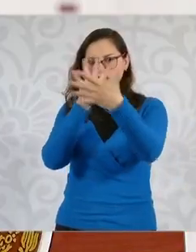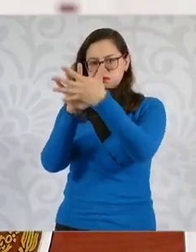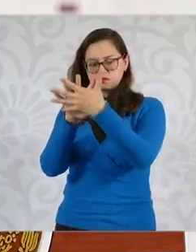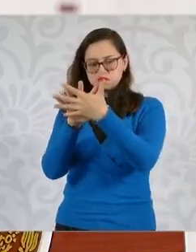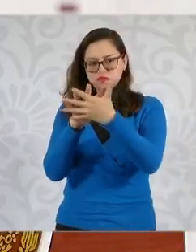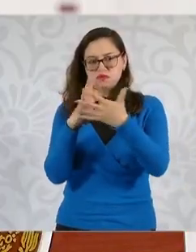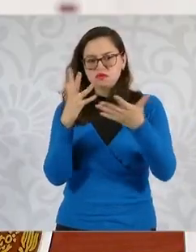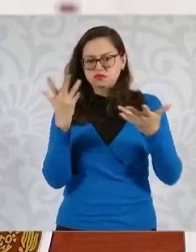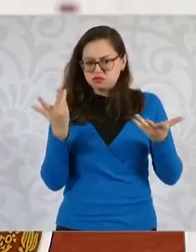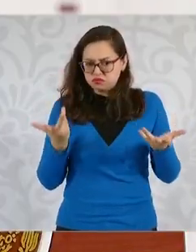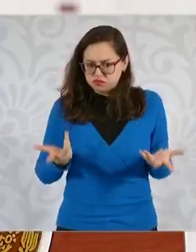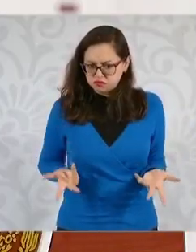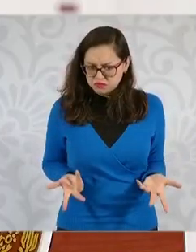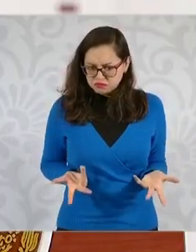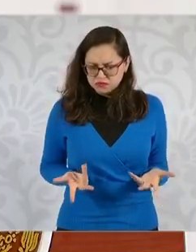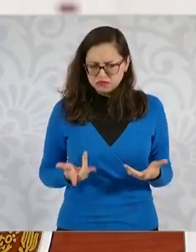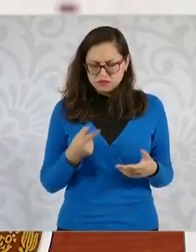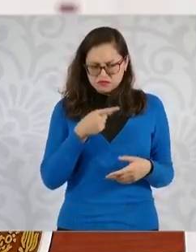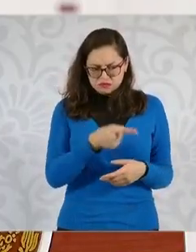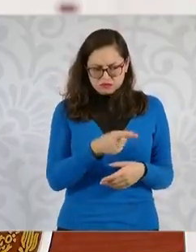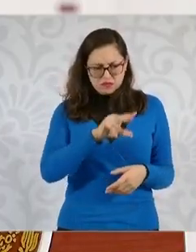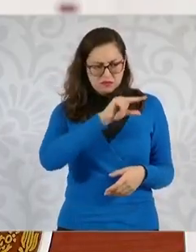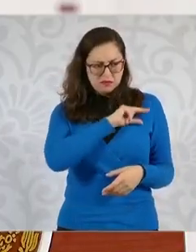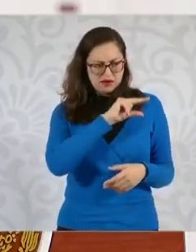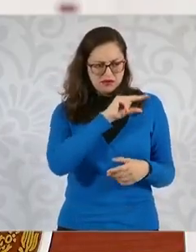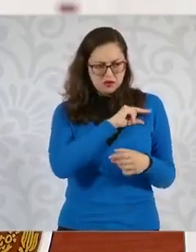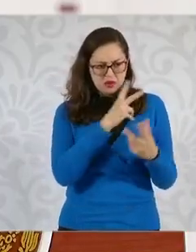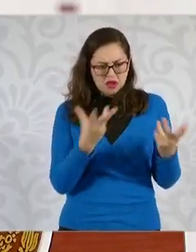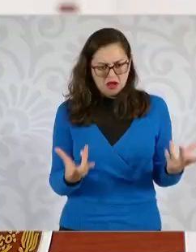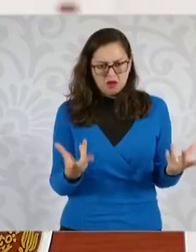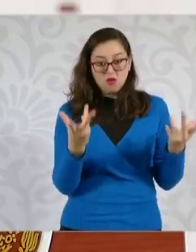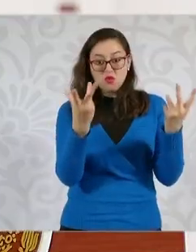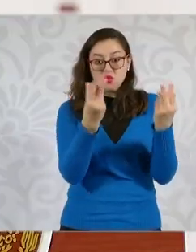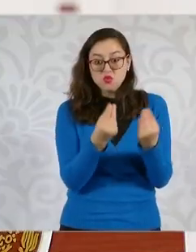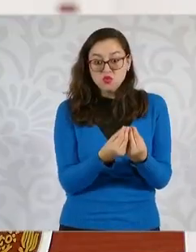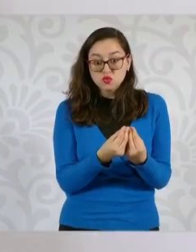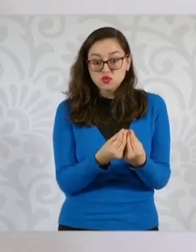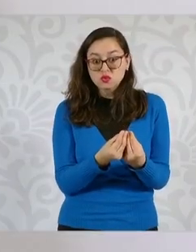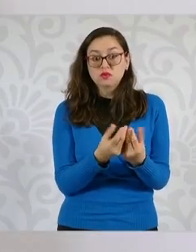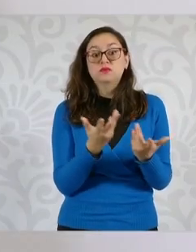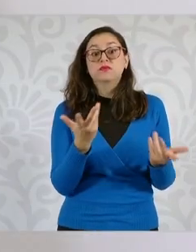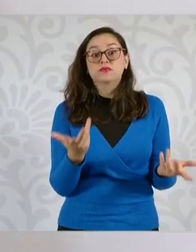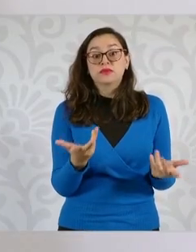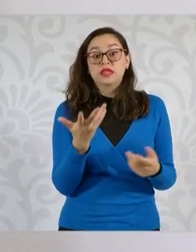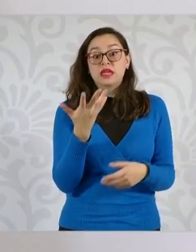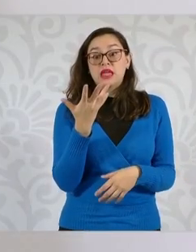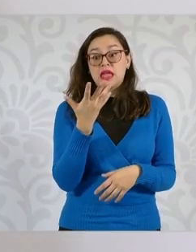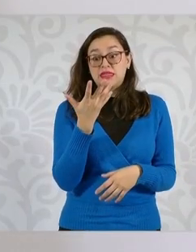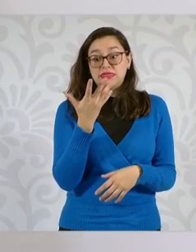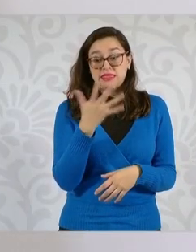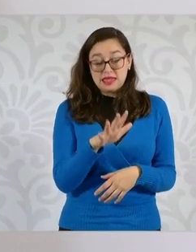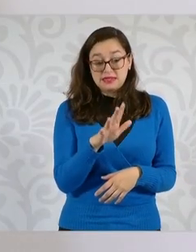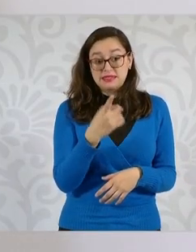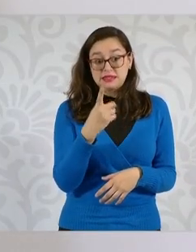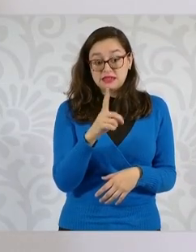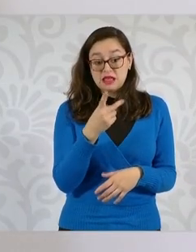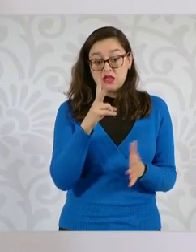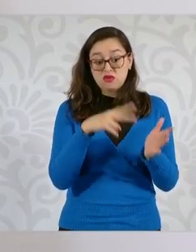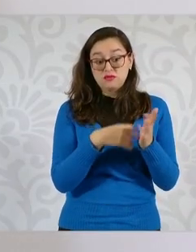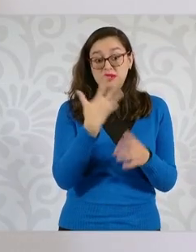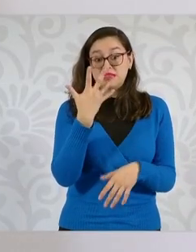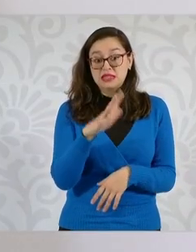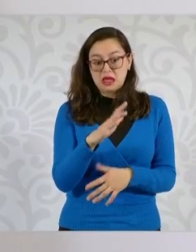esquema de la participación con la iniciativa privada, logrando que se aprobara el 10 de diciembre de 2010 un